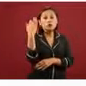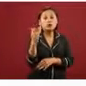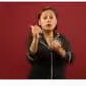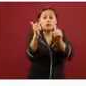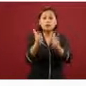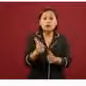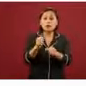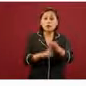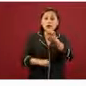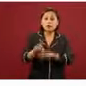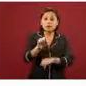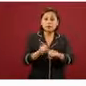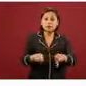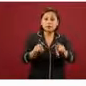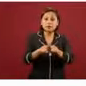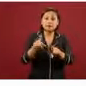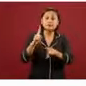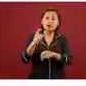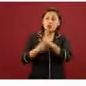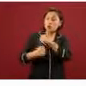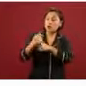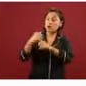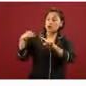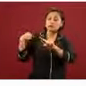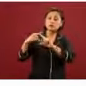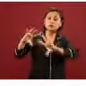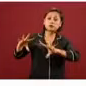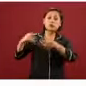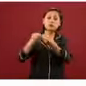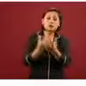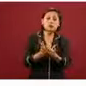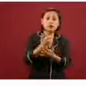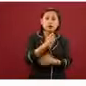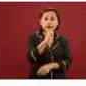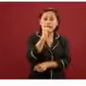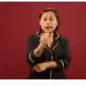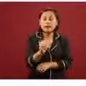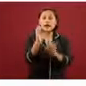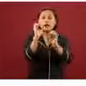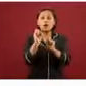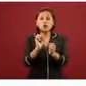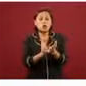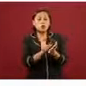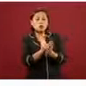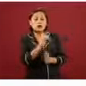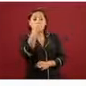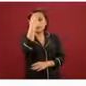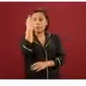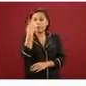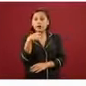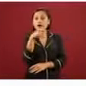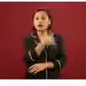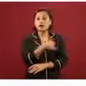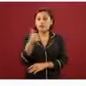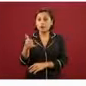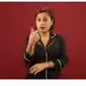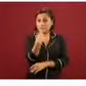aguinaldo, liquidaciones, el derecho a adquirir un crédito para la vivienda a través del